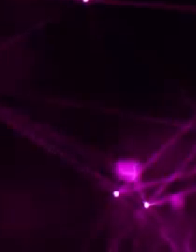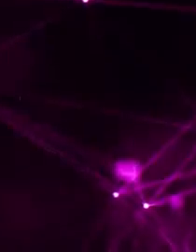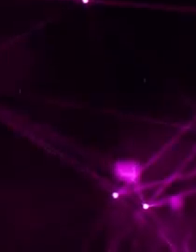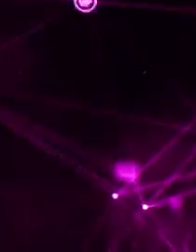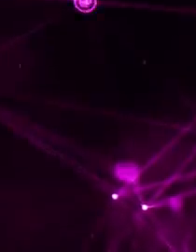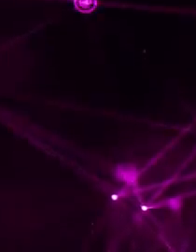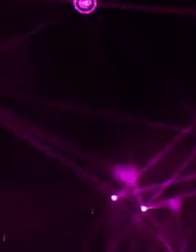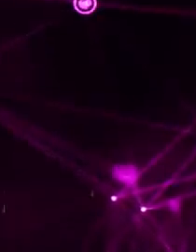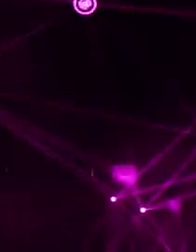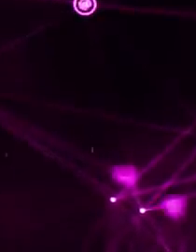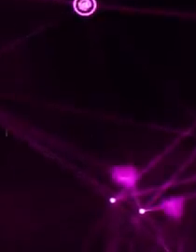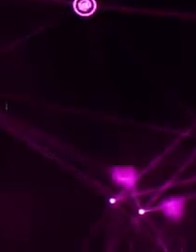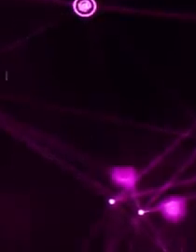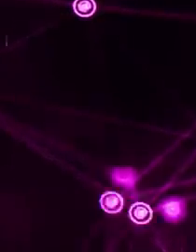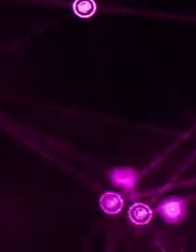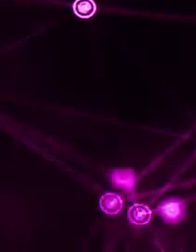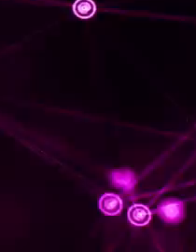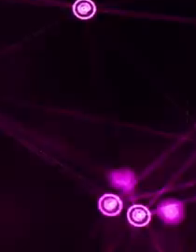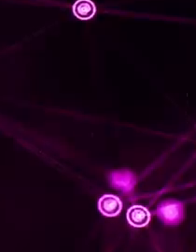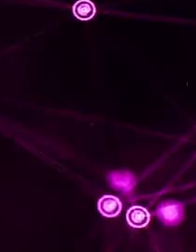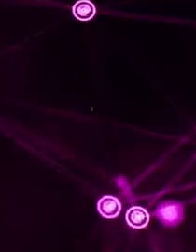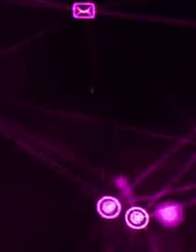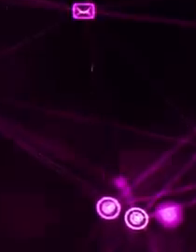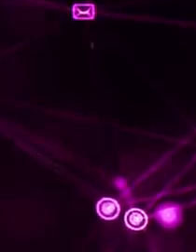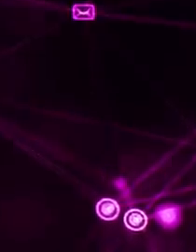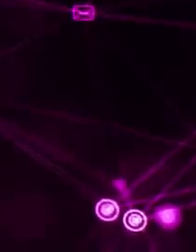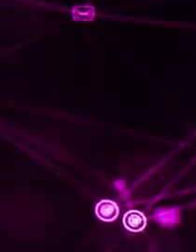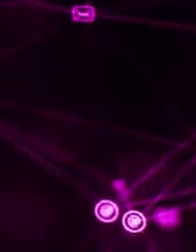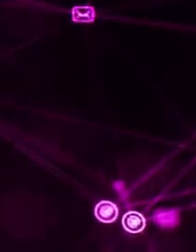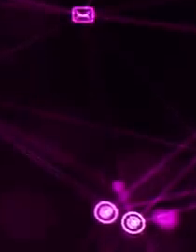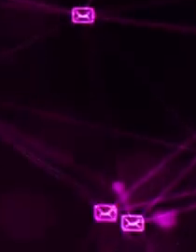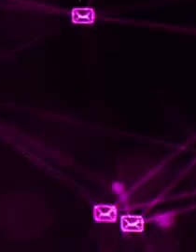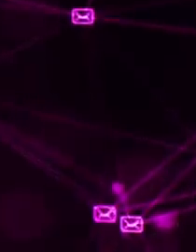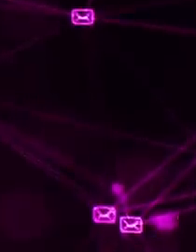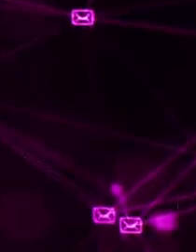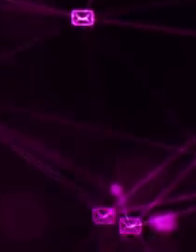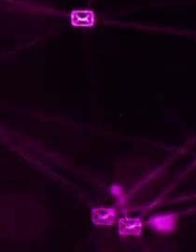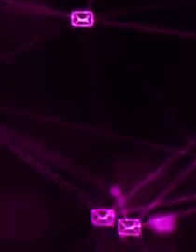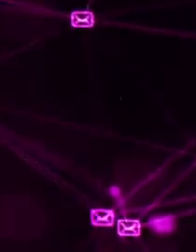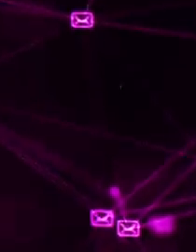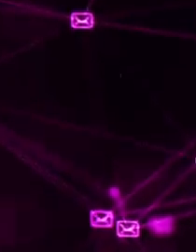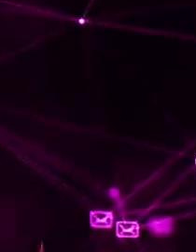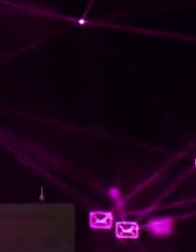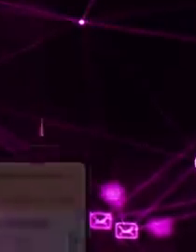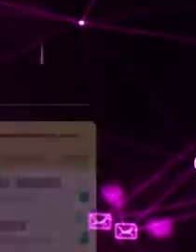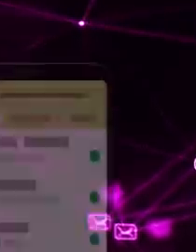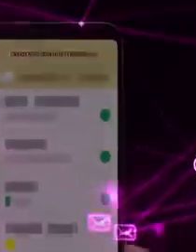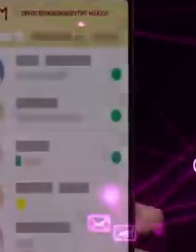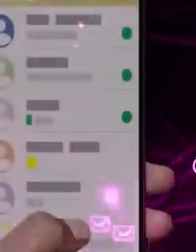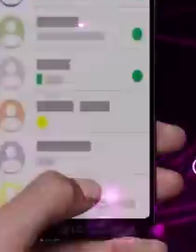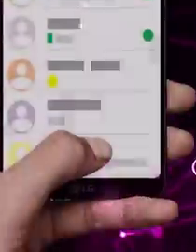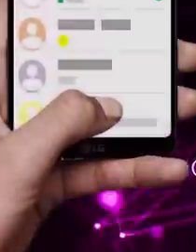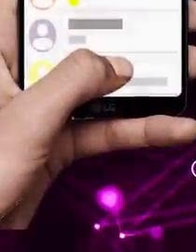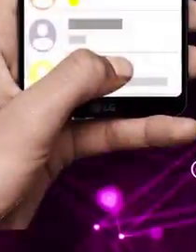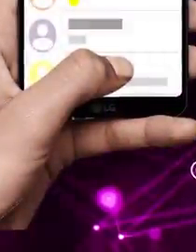Si eres nuevo en el canal, suscríbete para más contenidos, recuerda seguirnos en nuestras redes sociales.